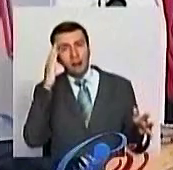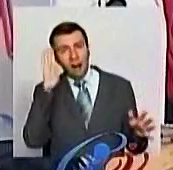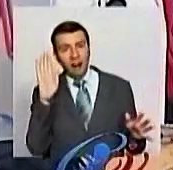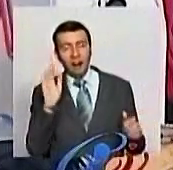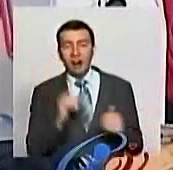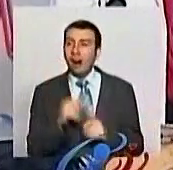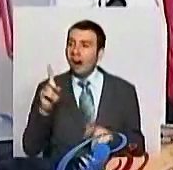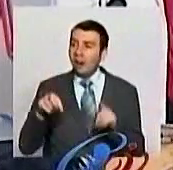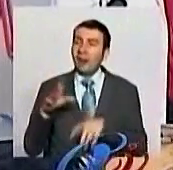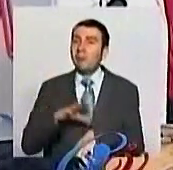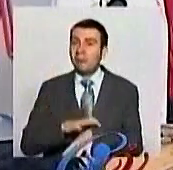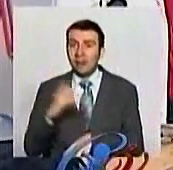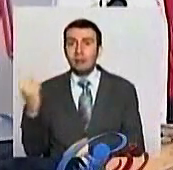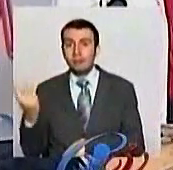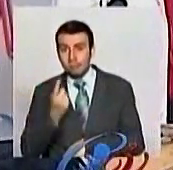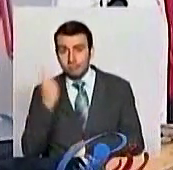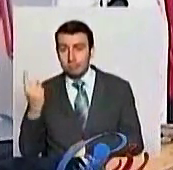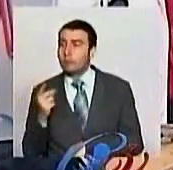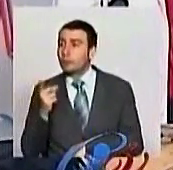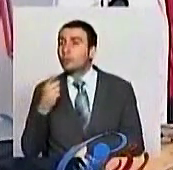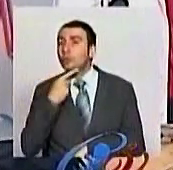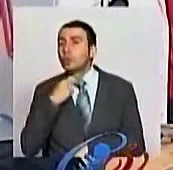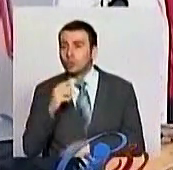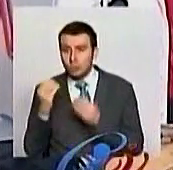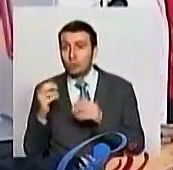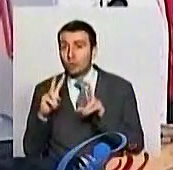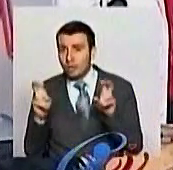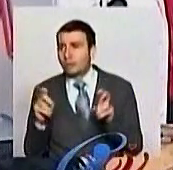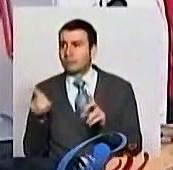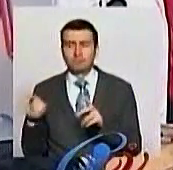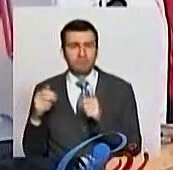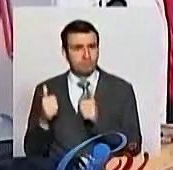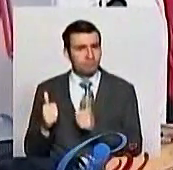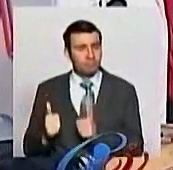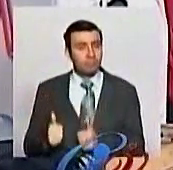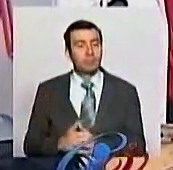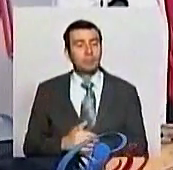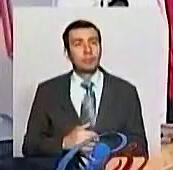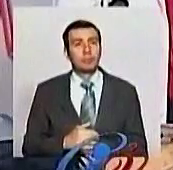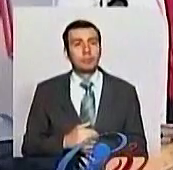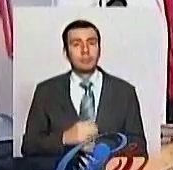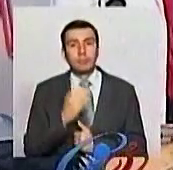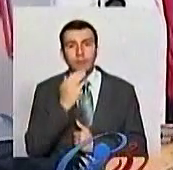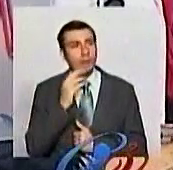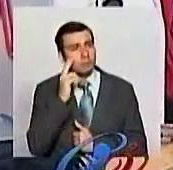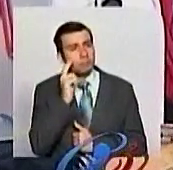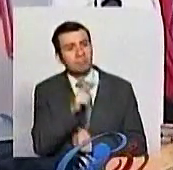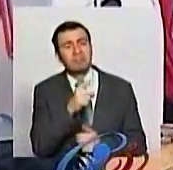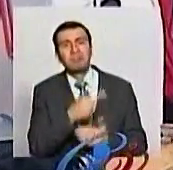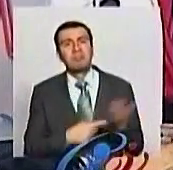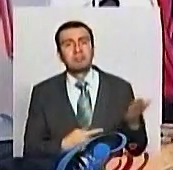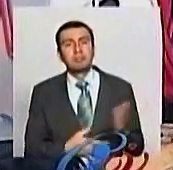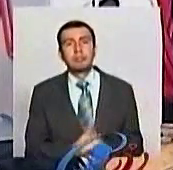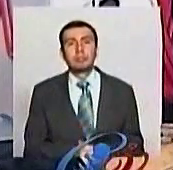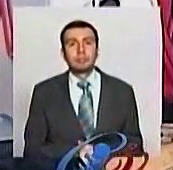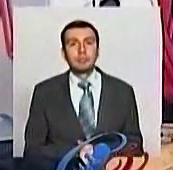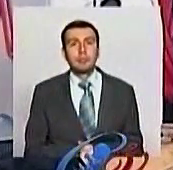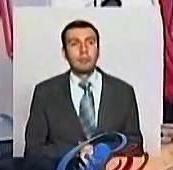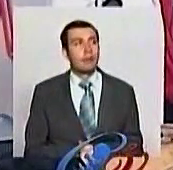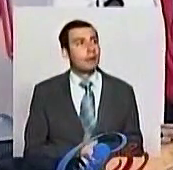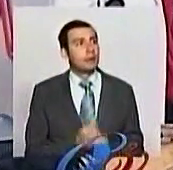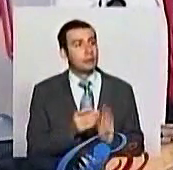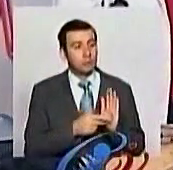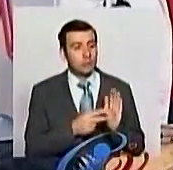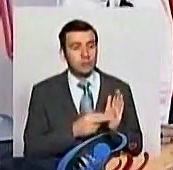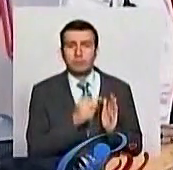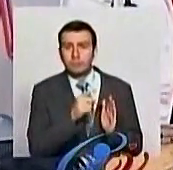gusta mucho este tema y lo hacen supremamente bien. Ahí donde lo que están viendo ustedes también en pantalla es la respuesta, la